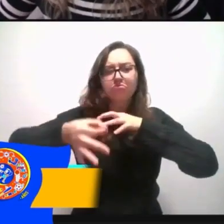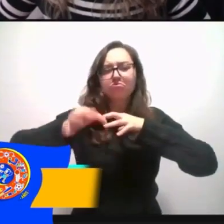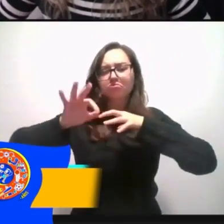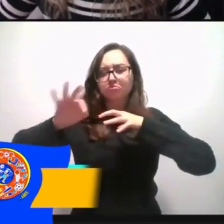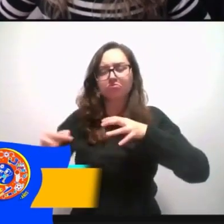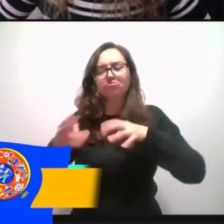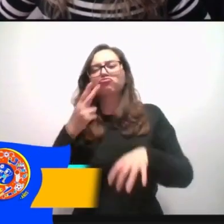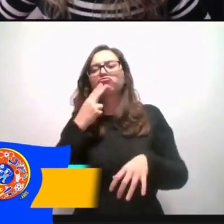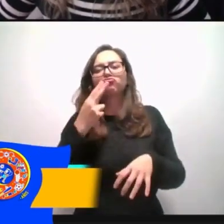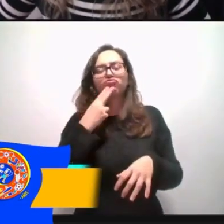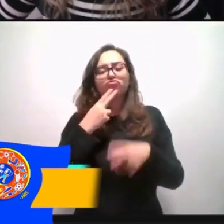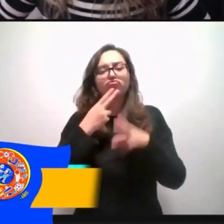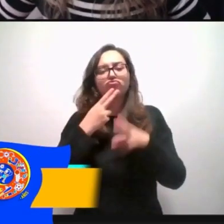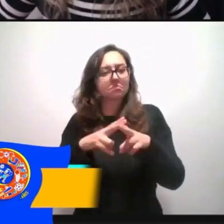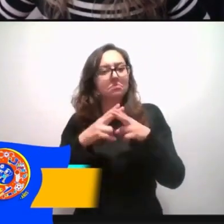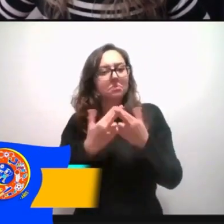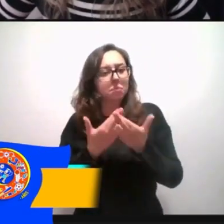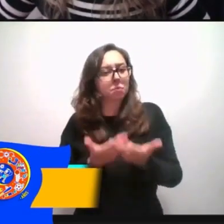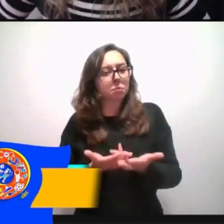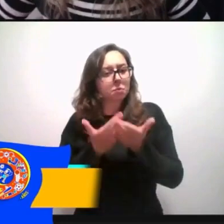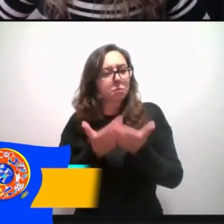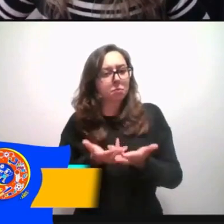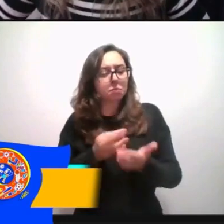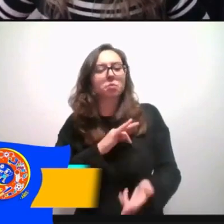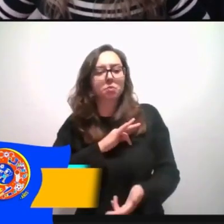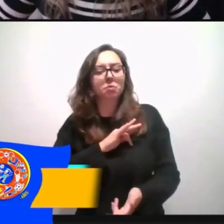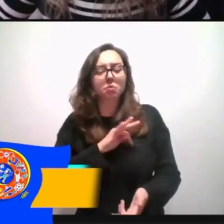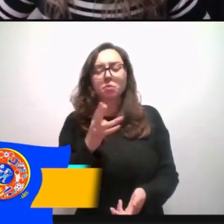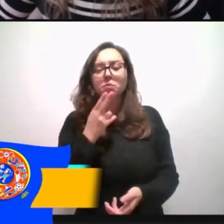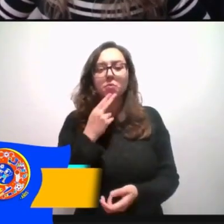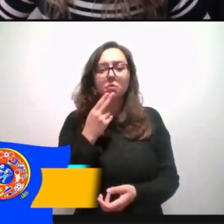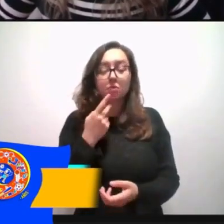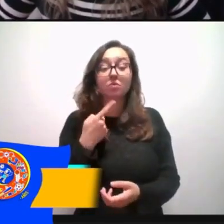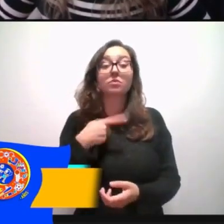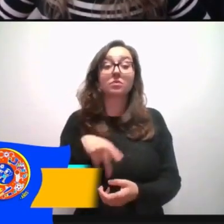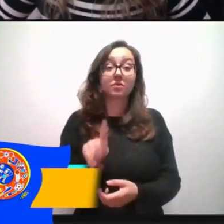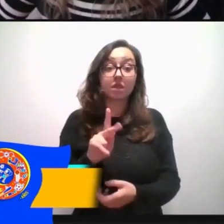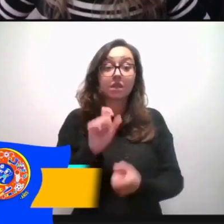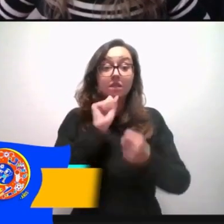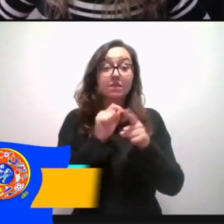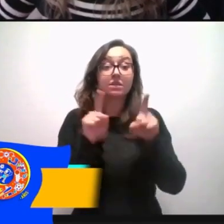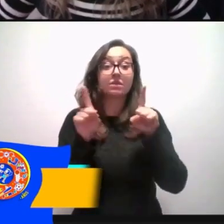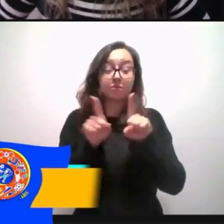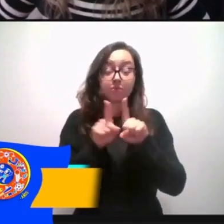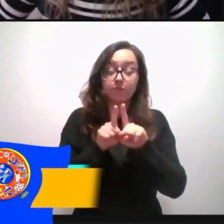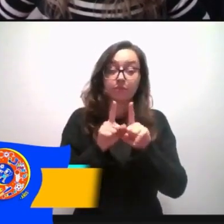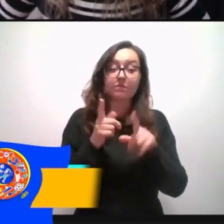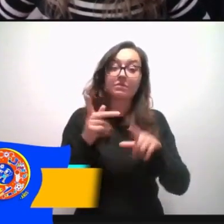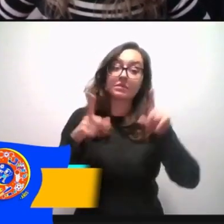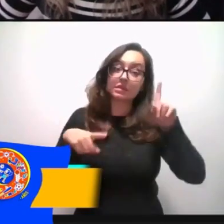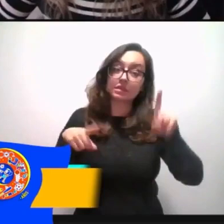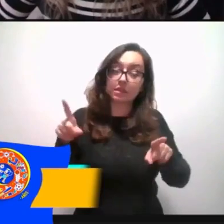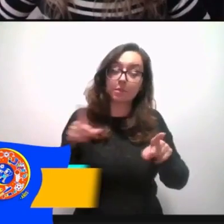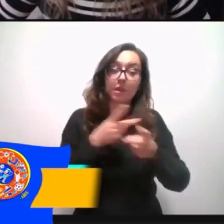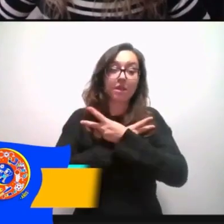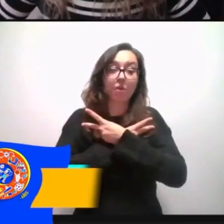cantidad de hueso para hacer reconstrucciones. Pero también, vuelvo al punto, dependerá el tipo de hueso que se requiera y esto